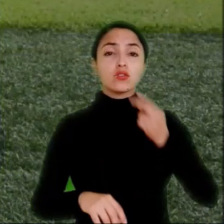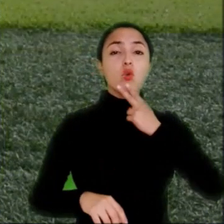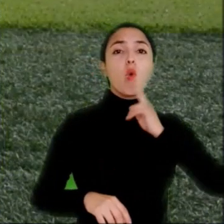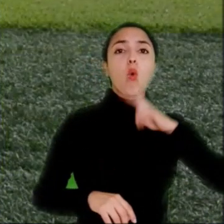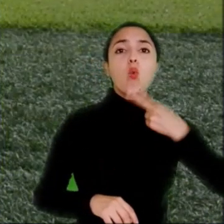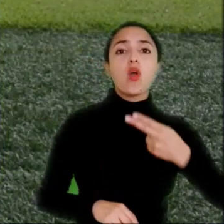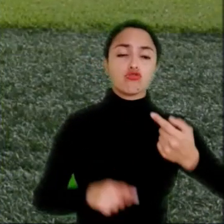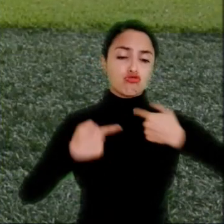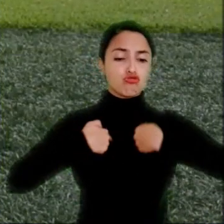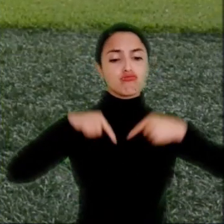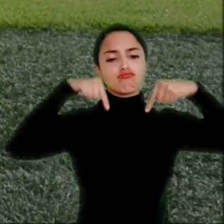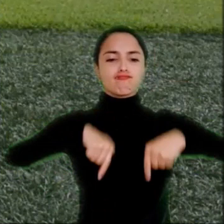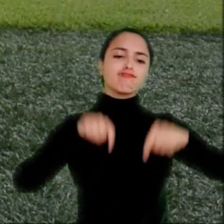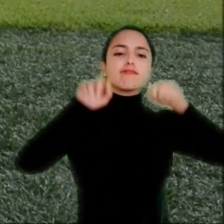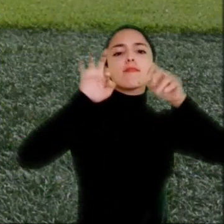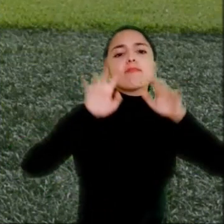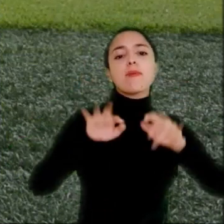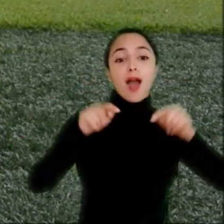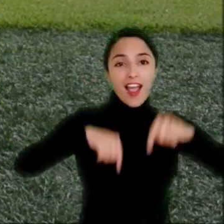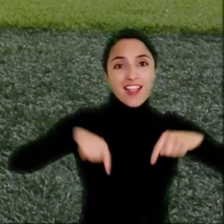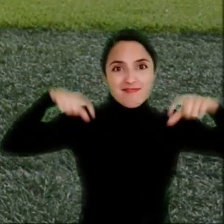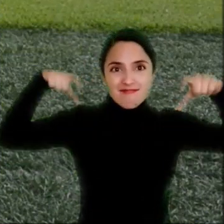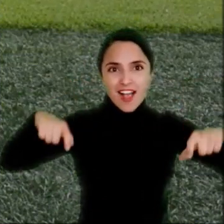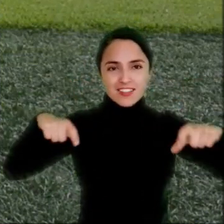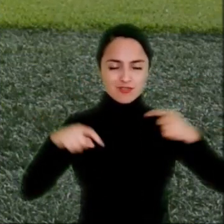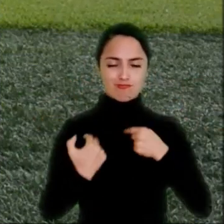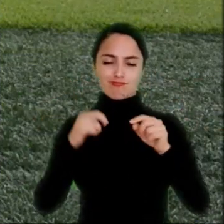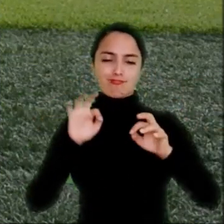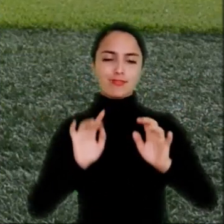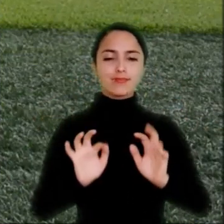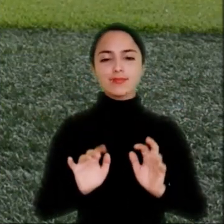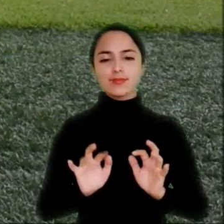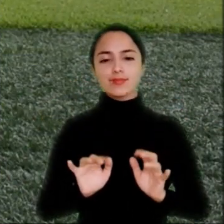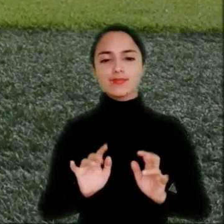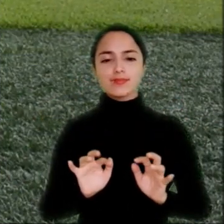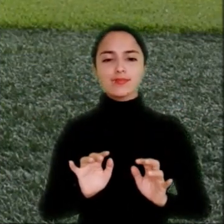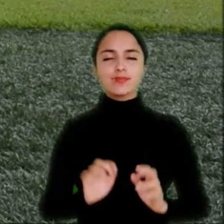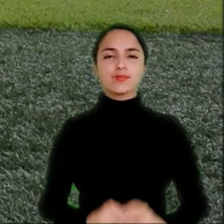O escribir un cuento dentro de la cancha.